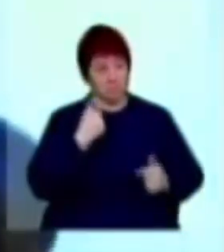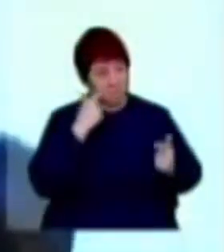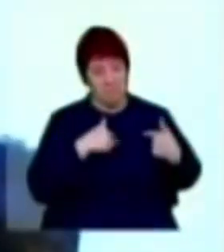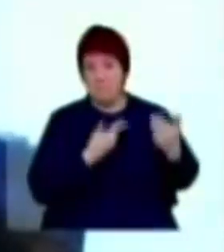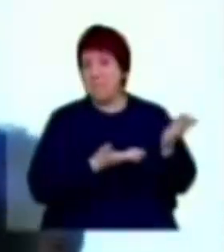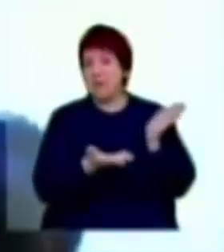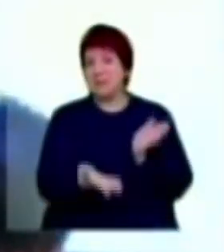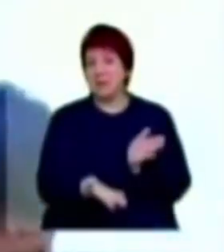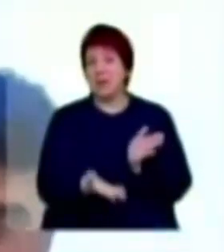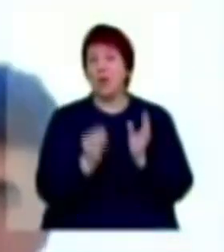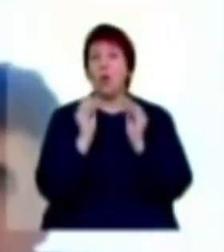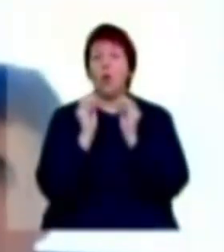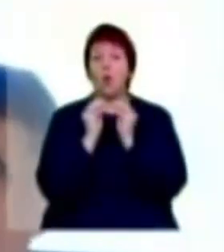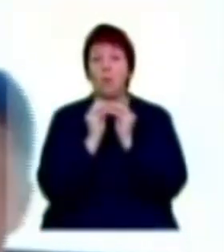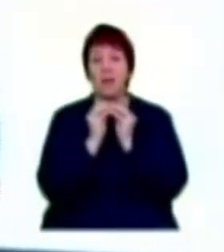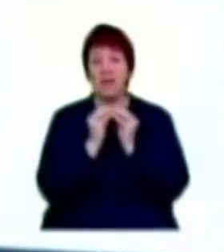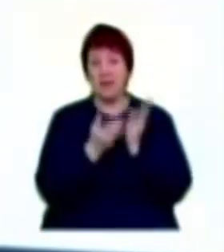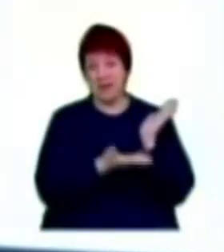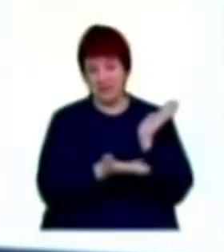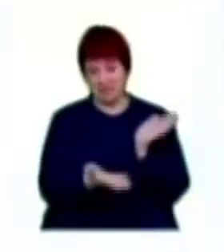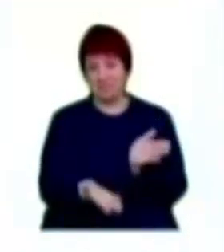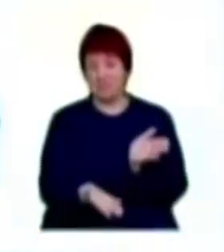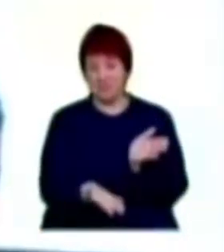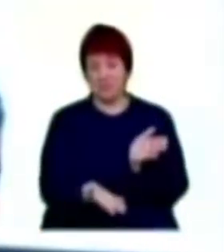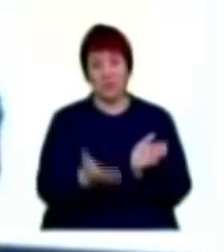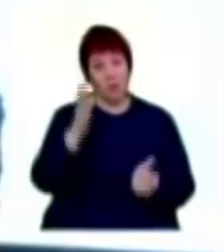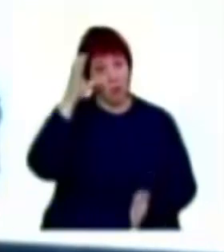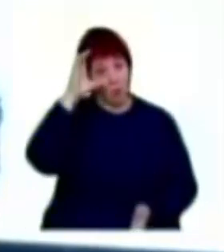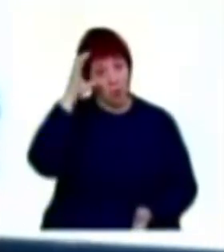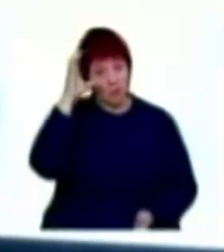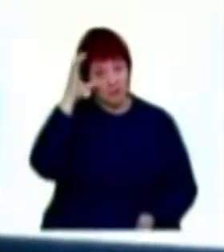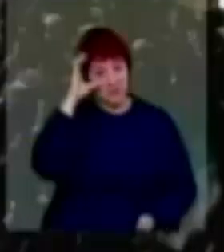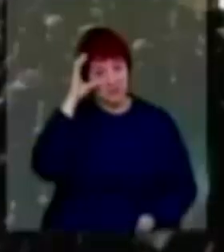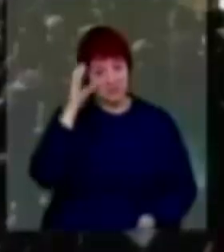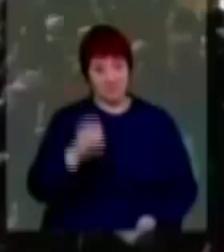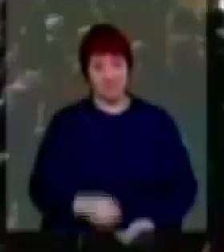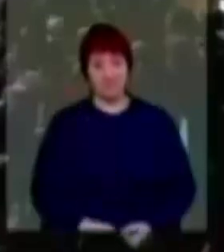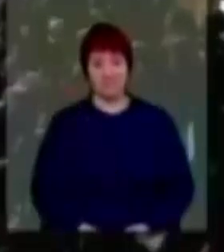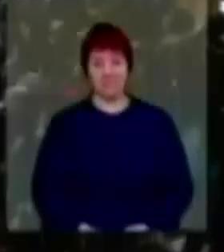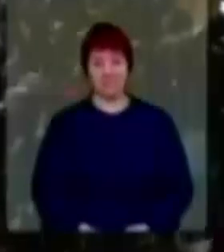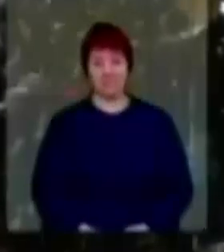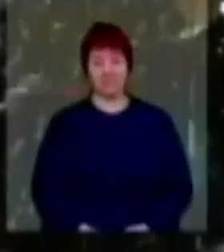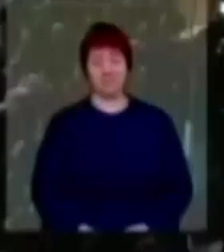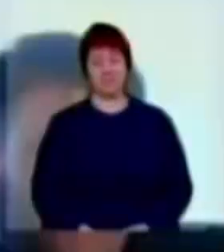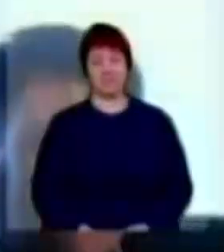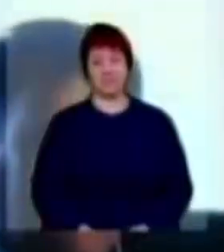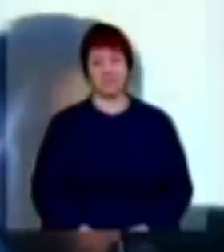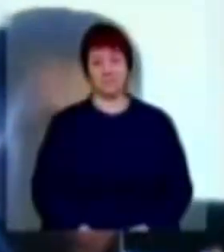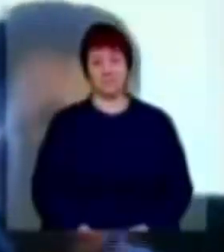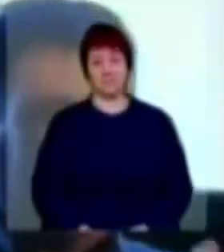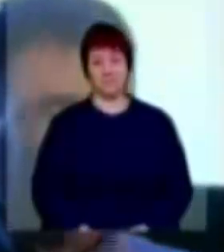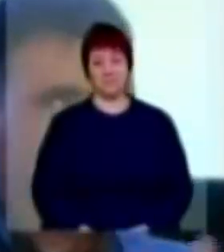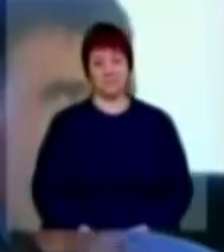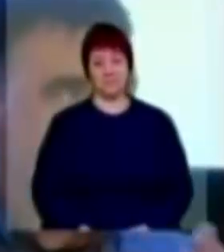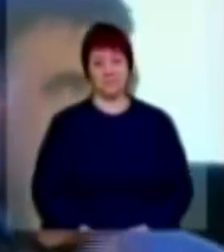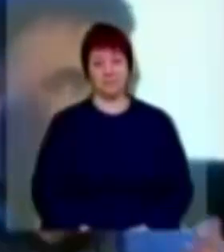rápidamente Y antes que los demás partidos su fórmula con Carolina cose hoy iniciarán las primeras reuniones